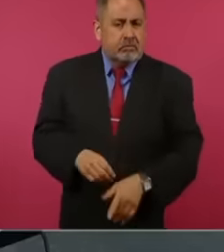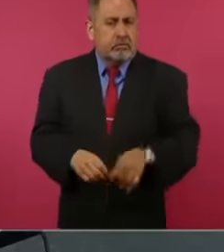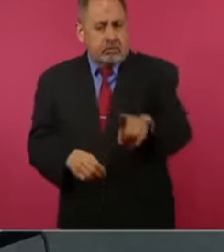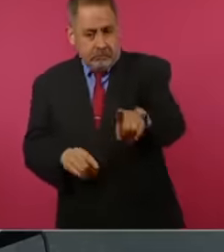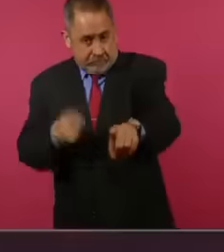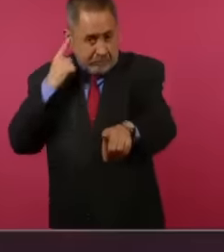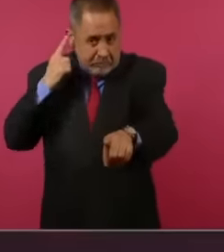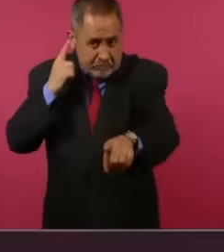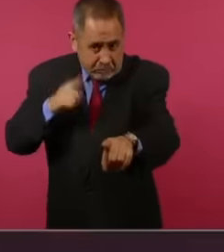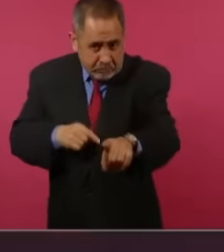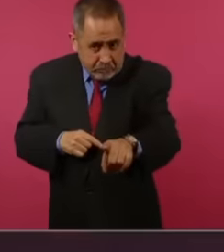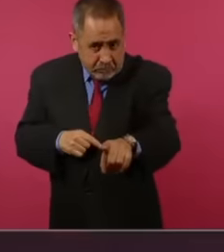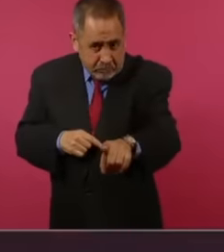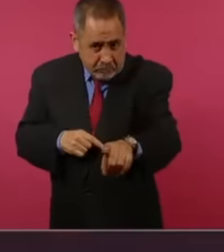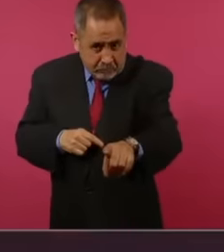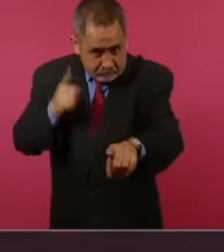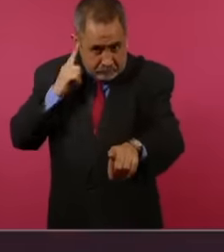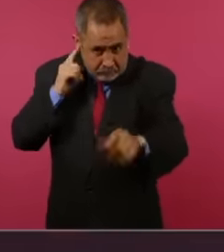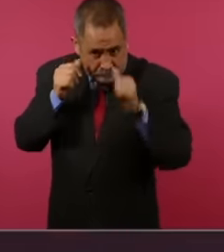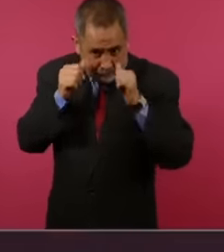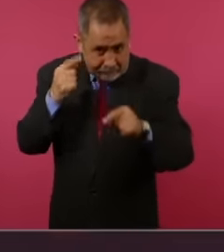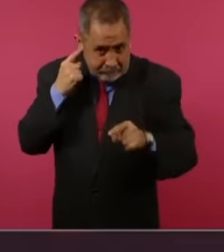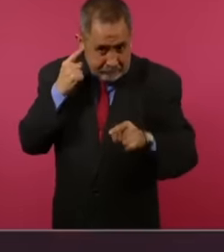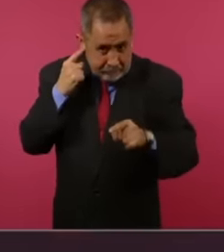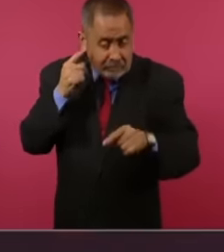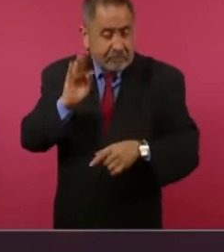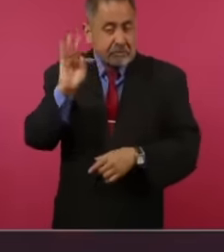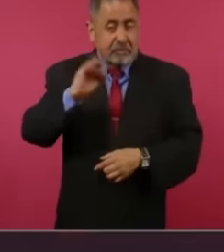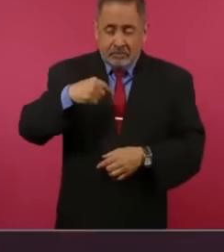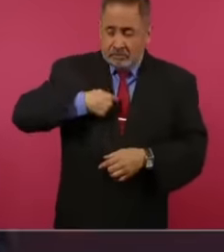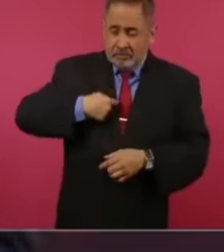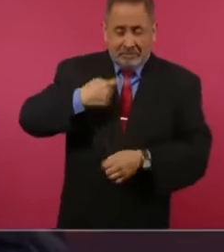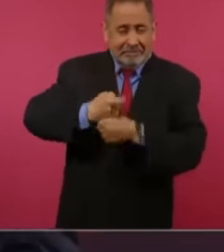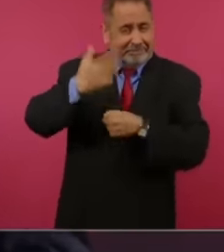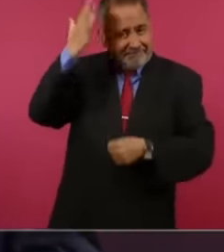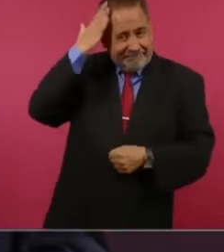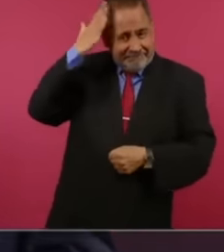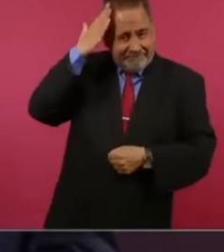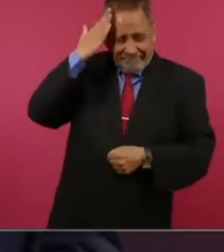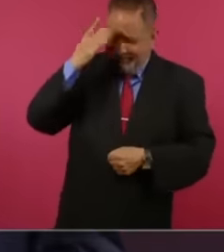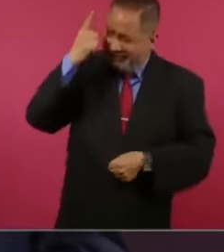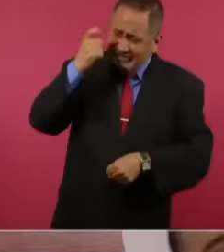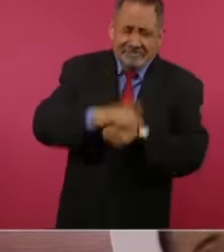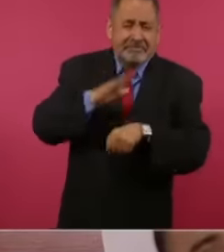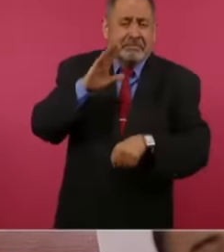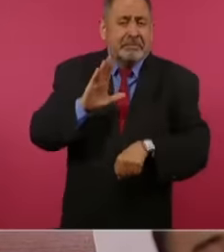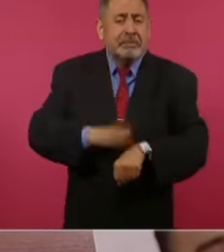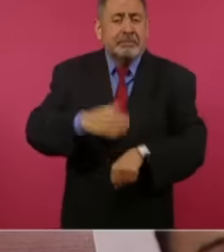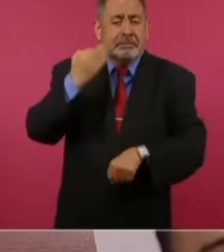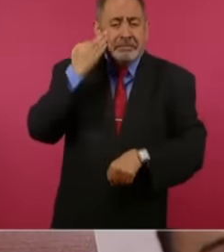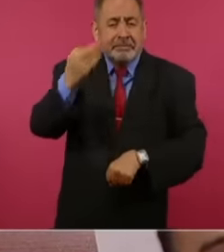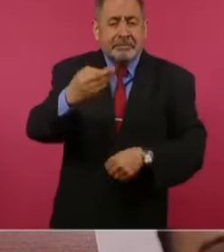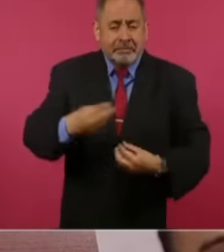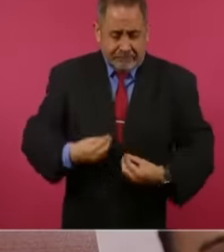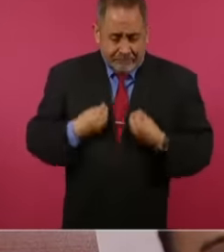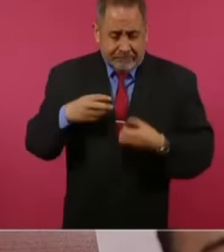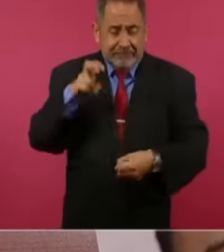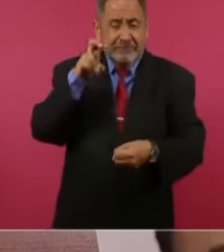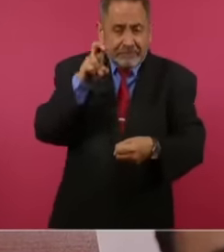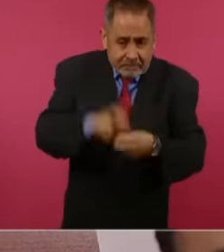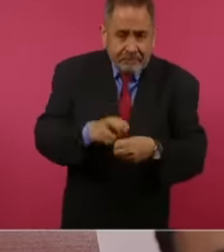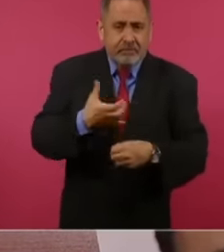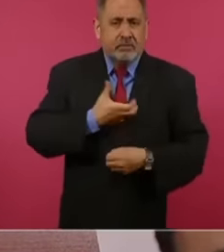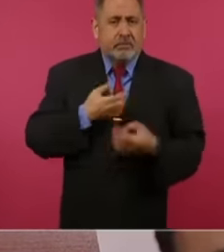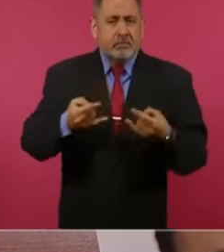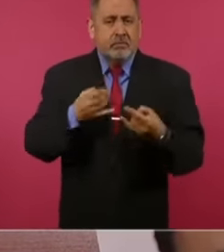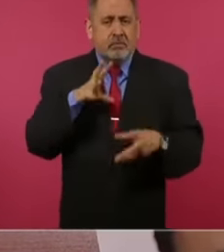te dije? A ver. Que posiblemente soy el dirigente que más tiempo ha vivido